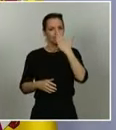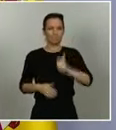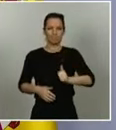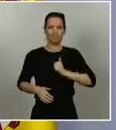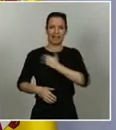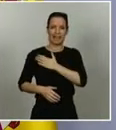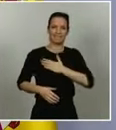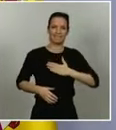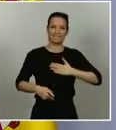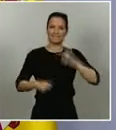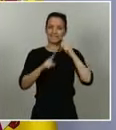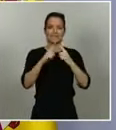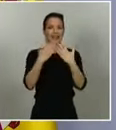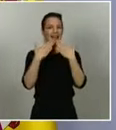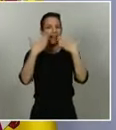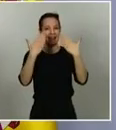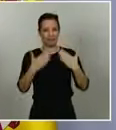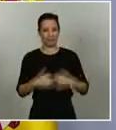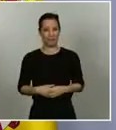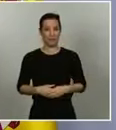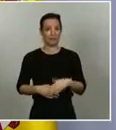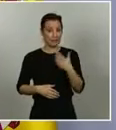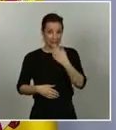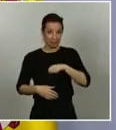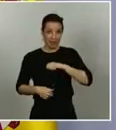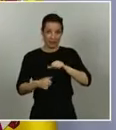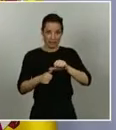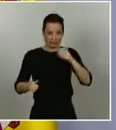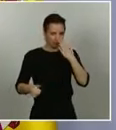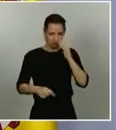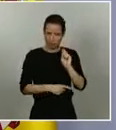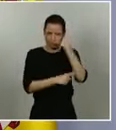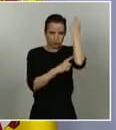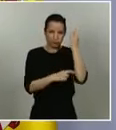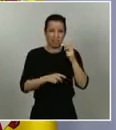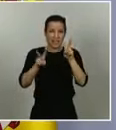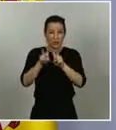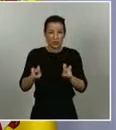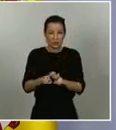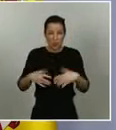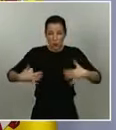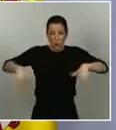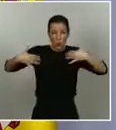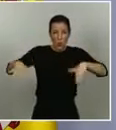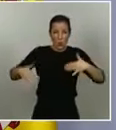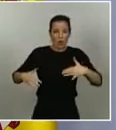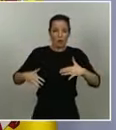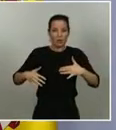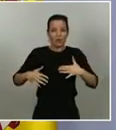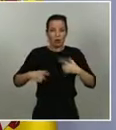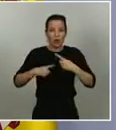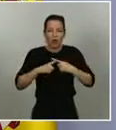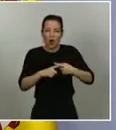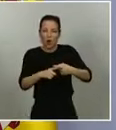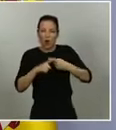agradecerlo. Esto es un hito en este país, el tener un estudio de esta magnitud compartido a este nivel